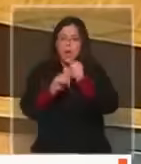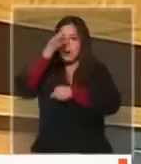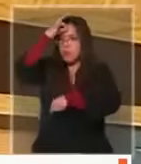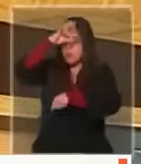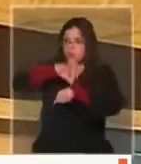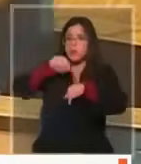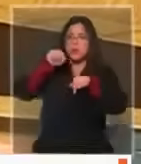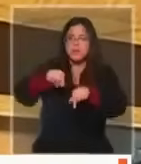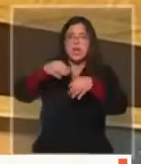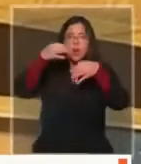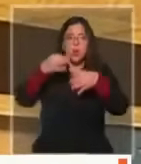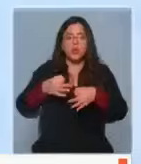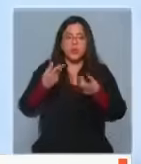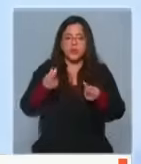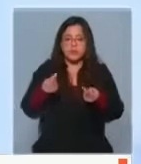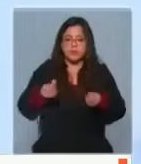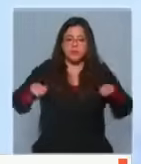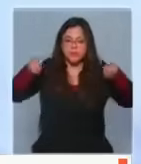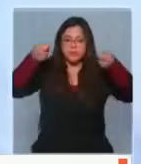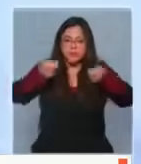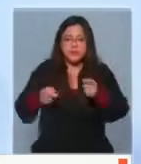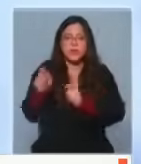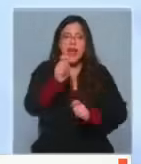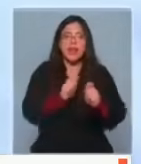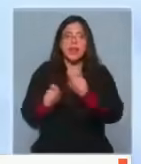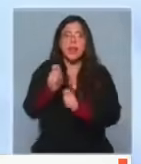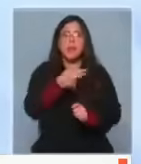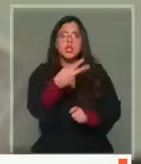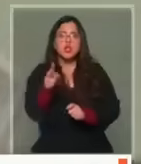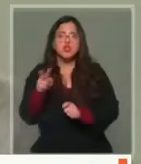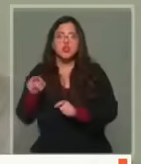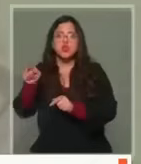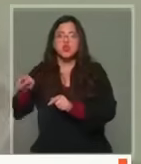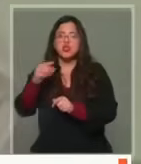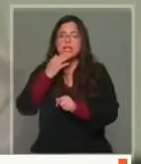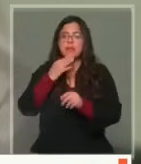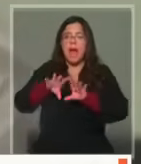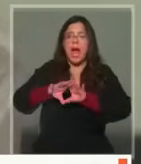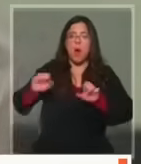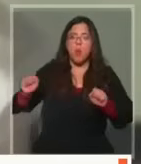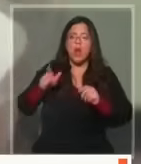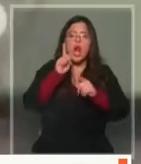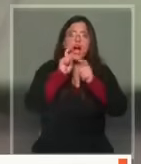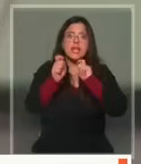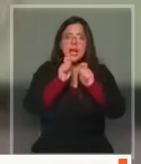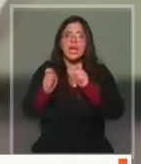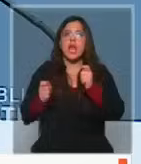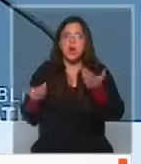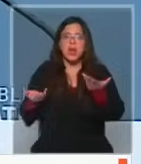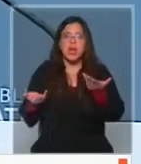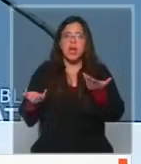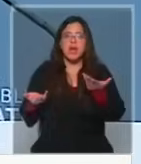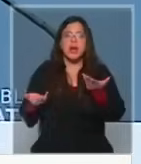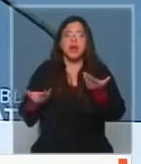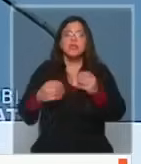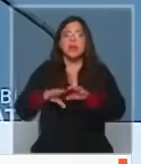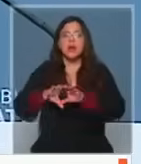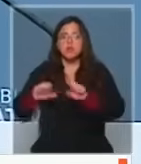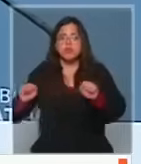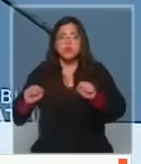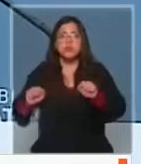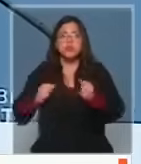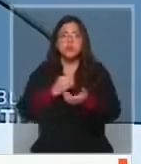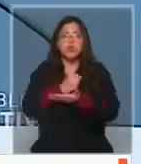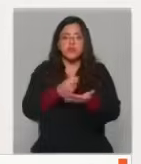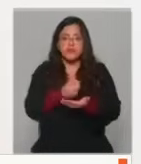de herramientas para el financiamiento de los tratamientos. A eso se suman los acuerdos de riesgo compartido con farmacéuticas que impulsa